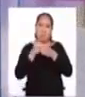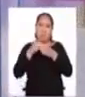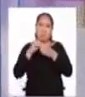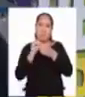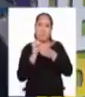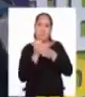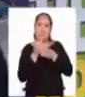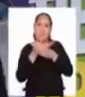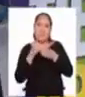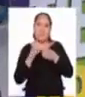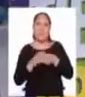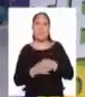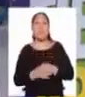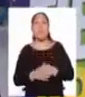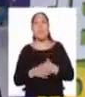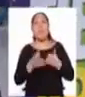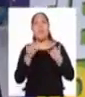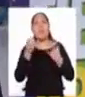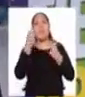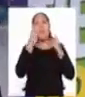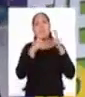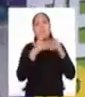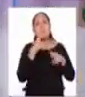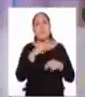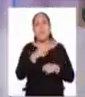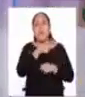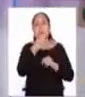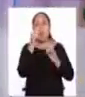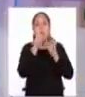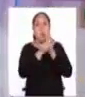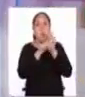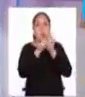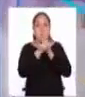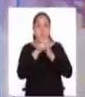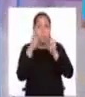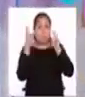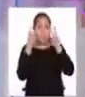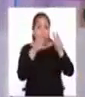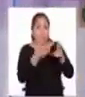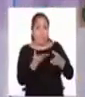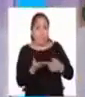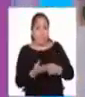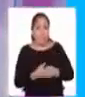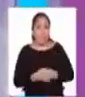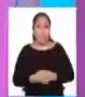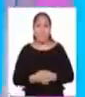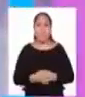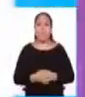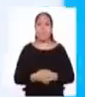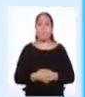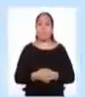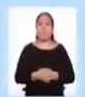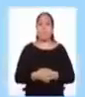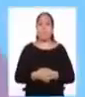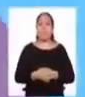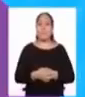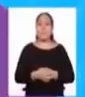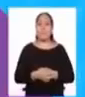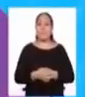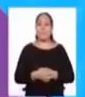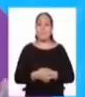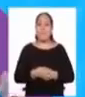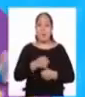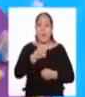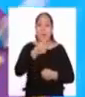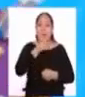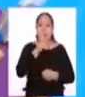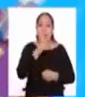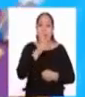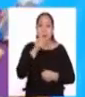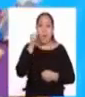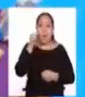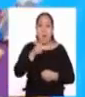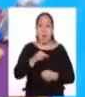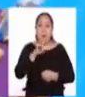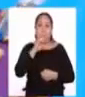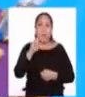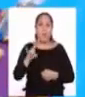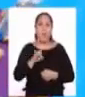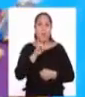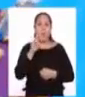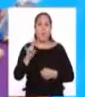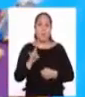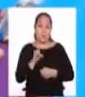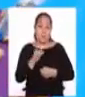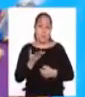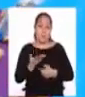ahora, ¿qué vamos a ver? Hay un siguiente video. Vamos a verlo. El agua es el recurso natural